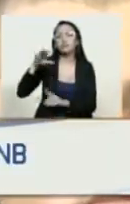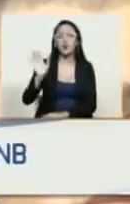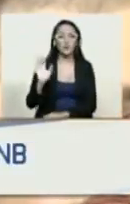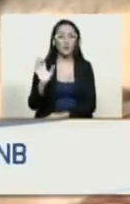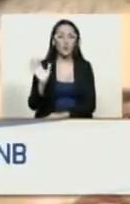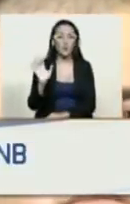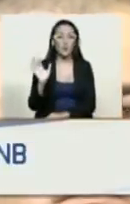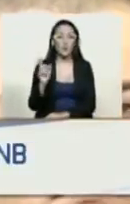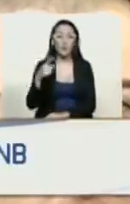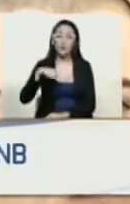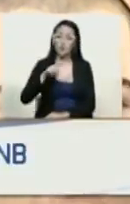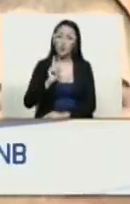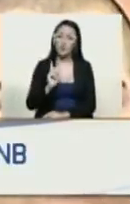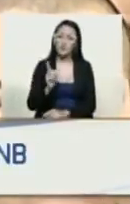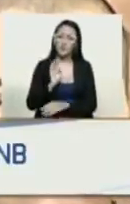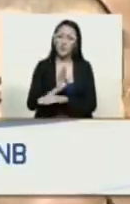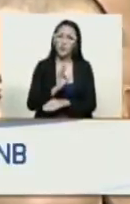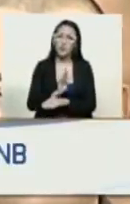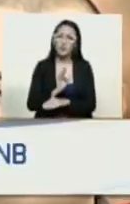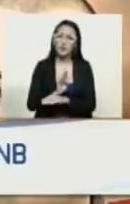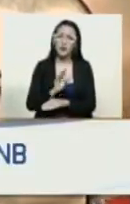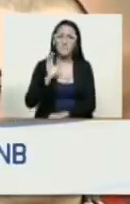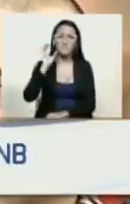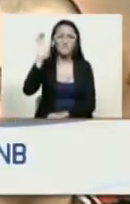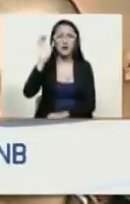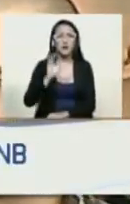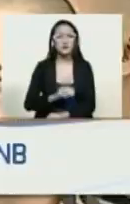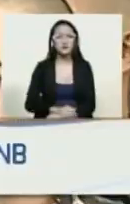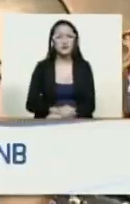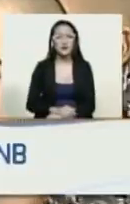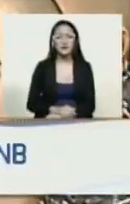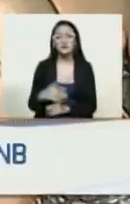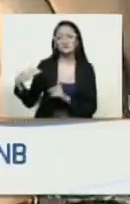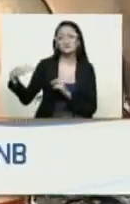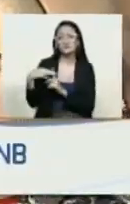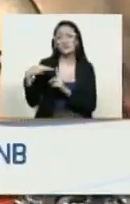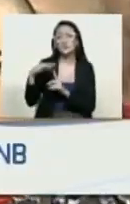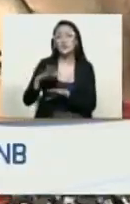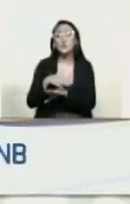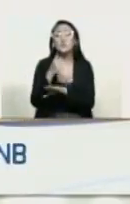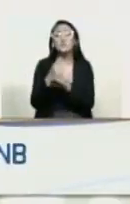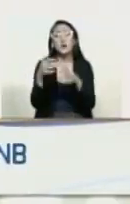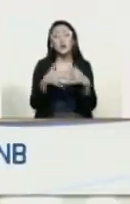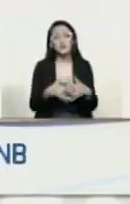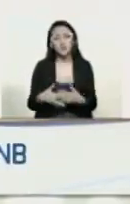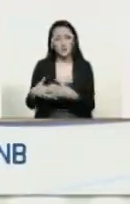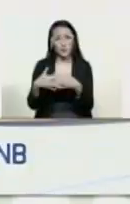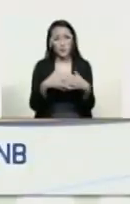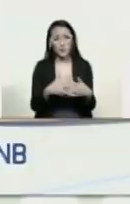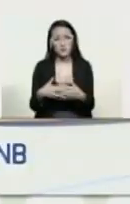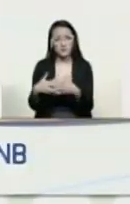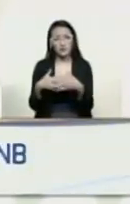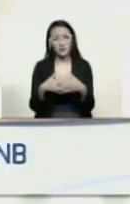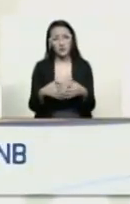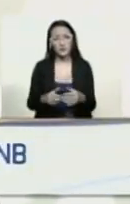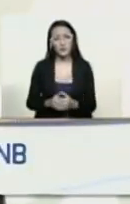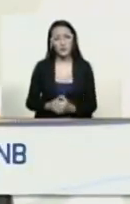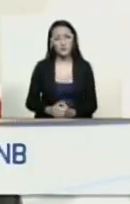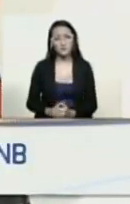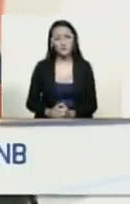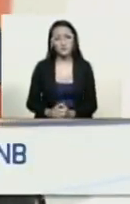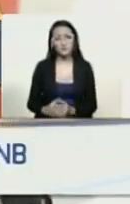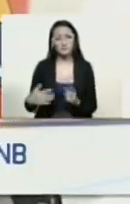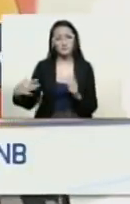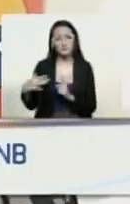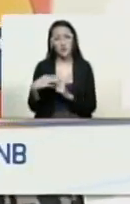Nosotros tenemos que cuidar nuestra patria que está acosada por el imperialismo norteamericano, que está agredida por